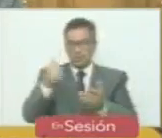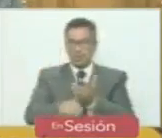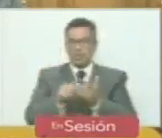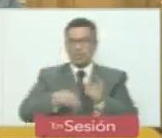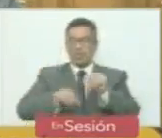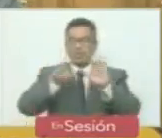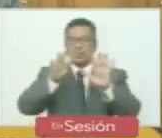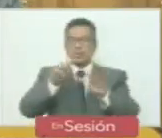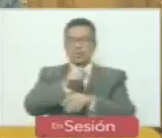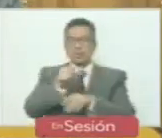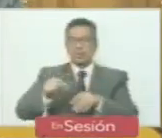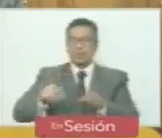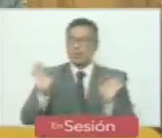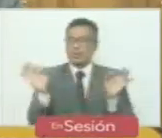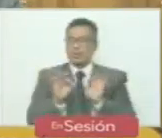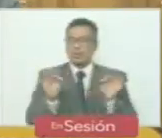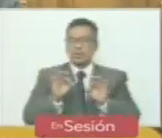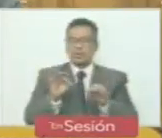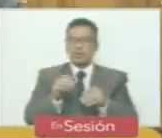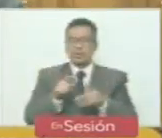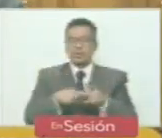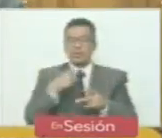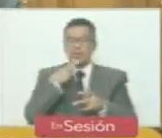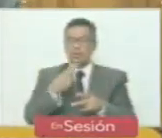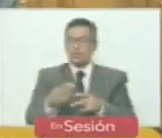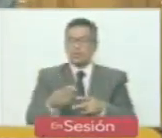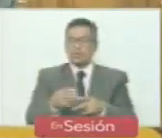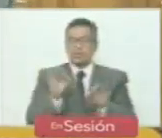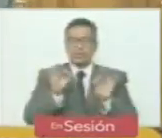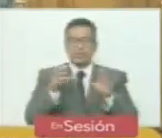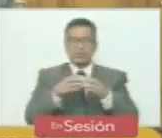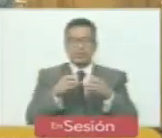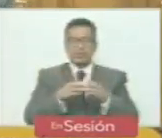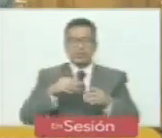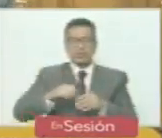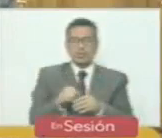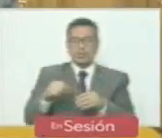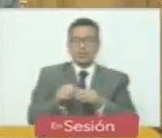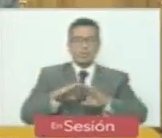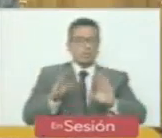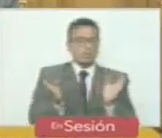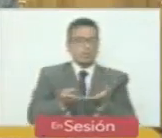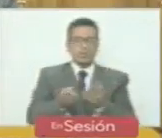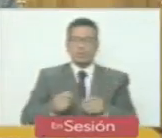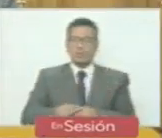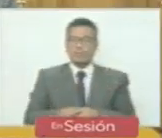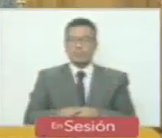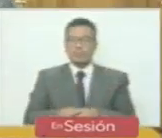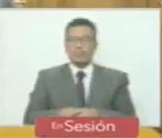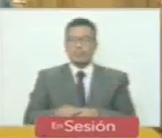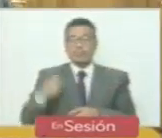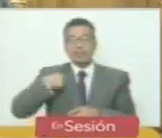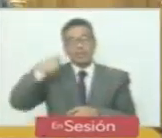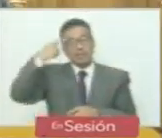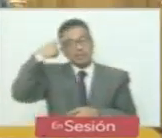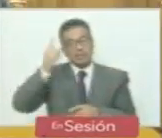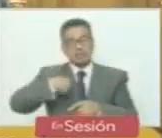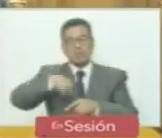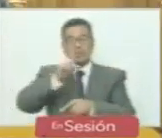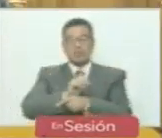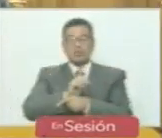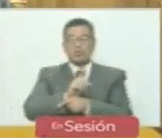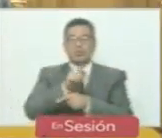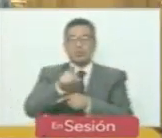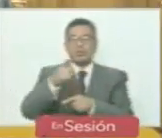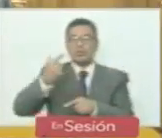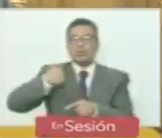19 tripulantes y ninguno de ellos resultó estar solicitado por ningún organismo policial del mundo. En consecuencia, pareciera que la única justificación